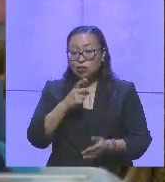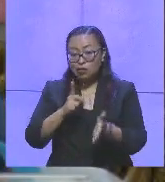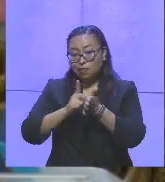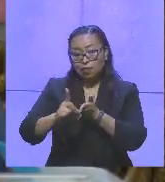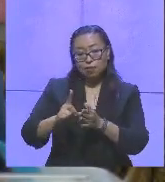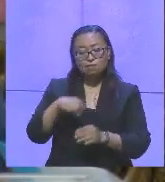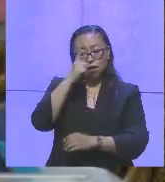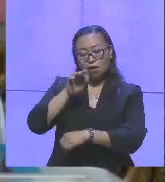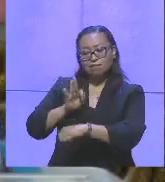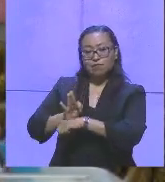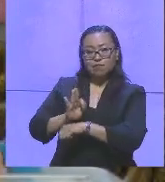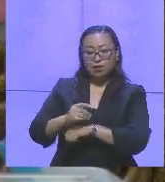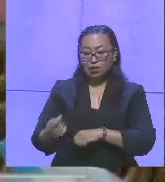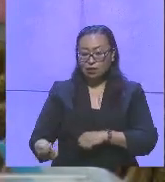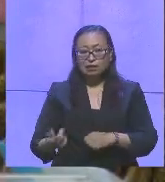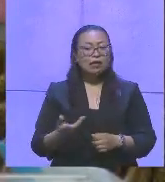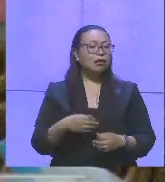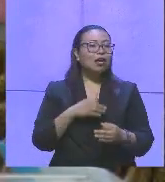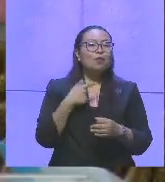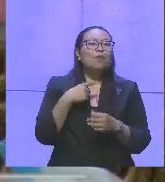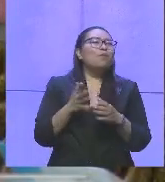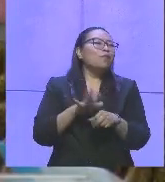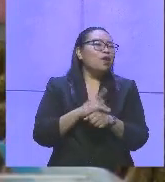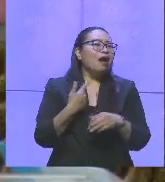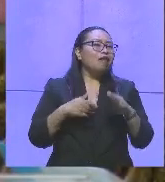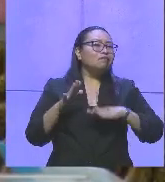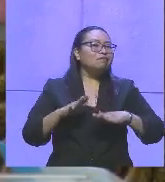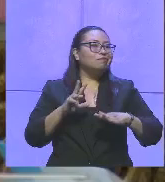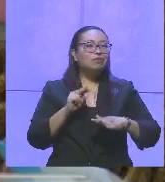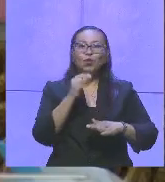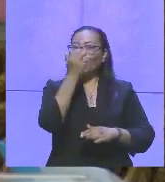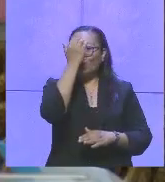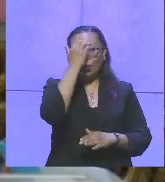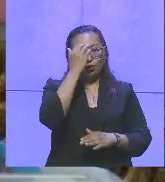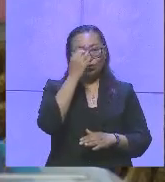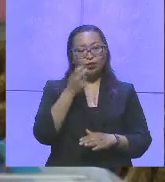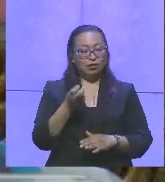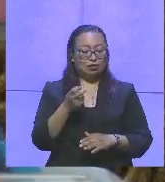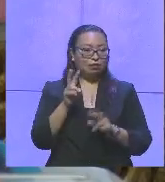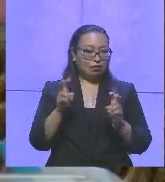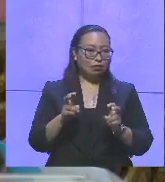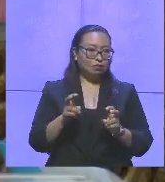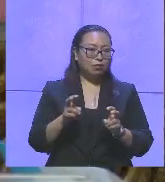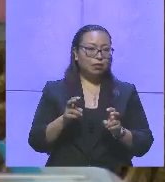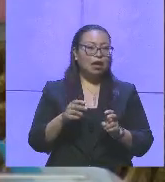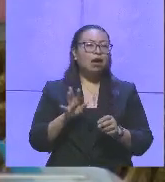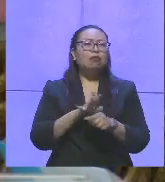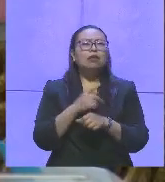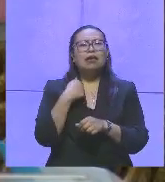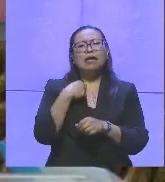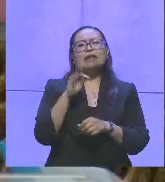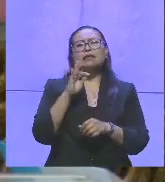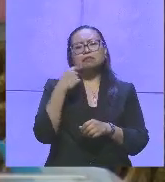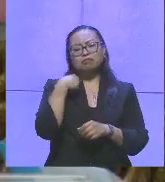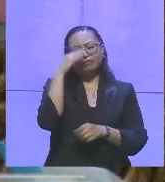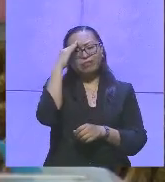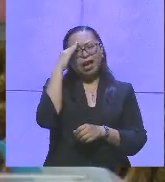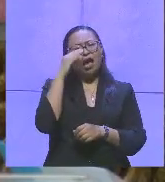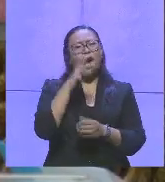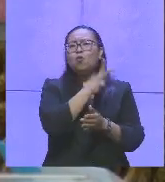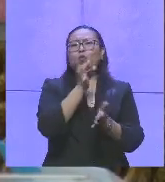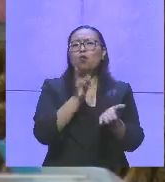y ahí es una parte que a veces no conocemos de la materia electoral y pensamos que la materia electoral se reduce